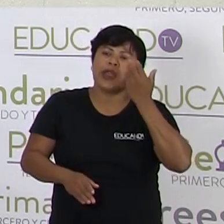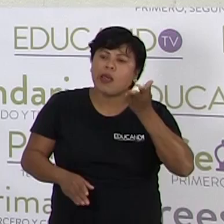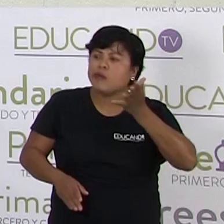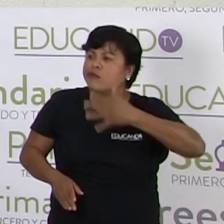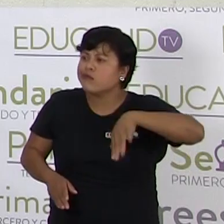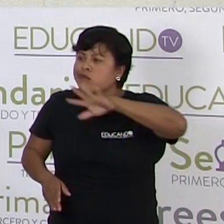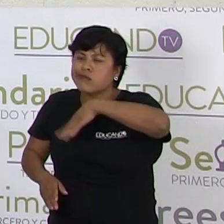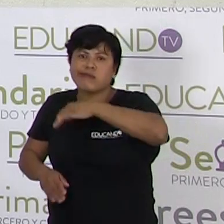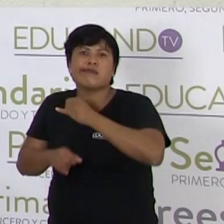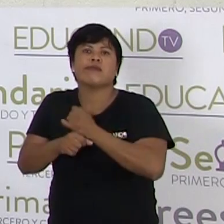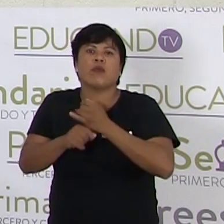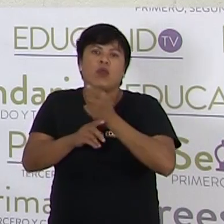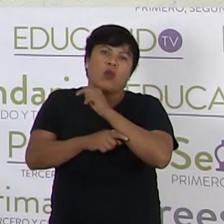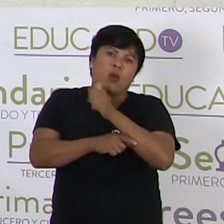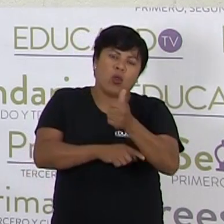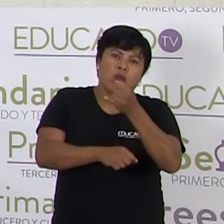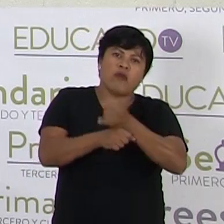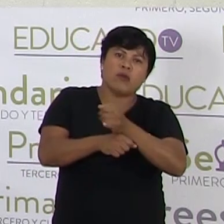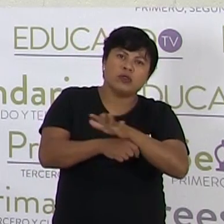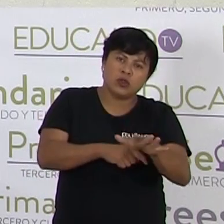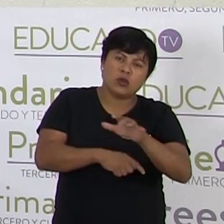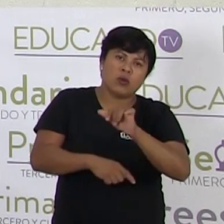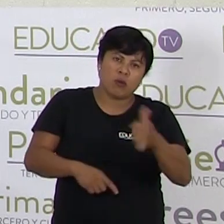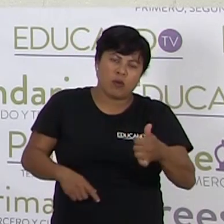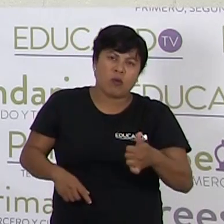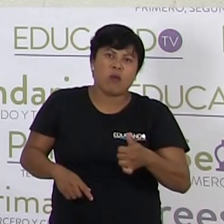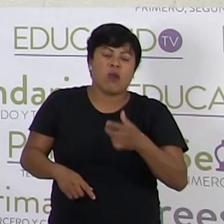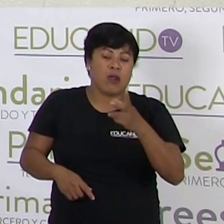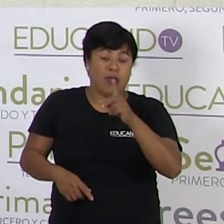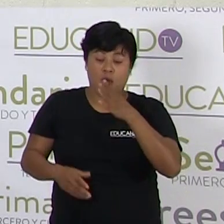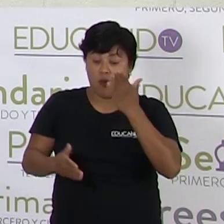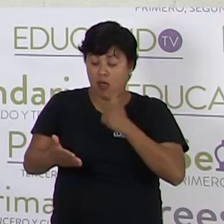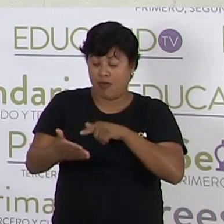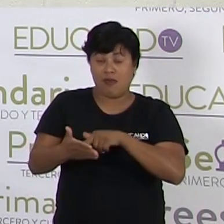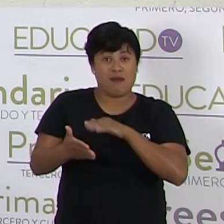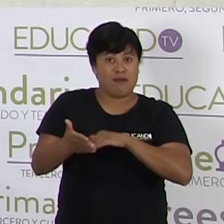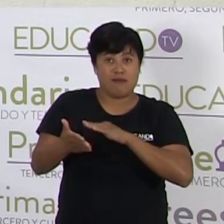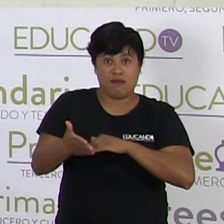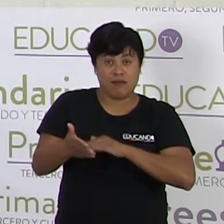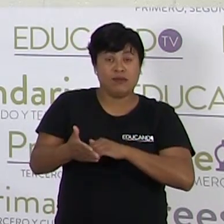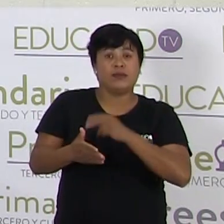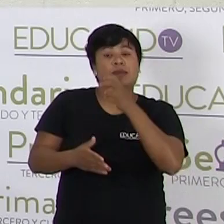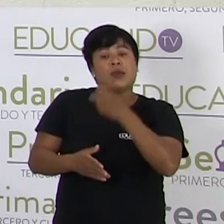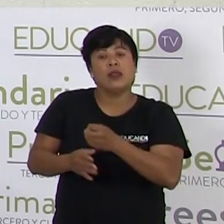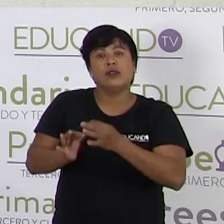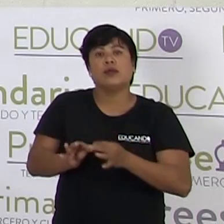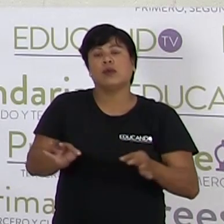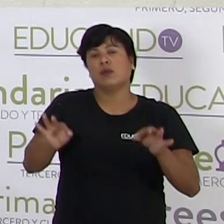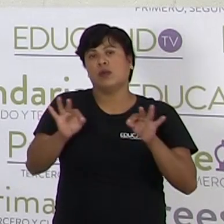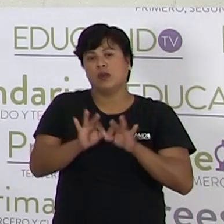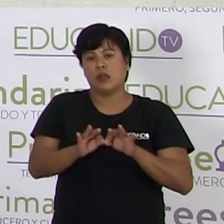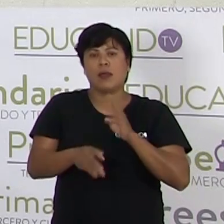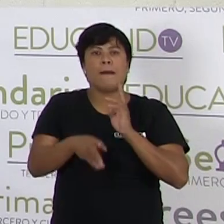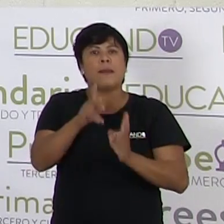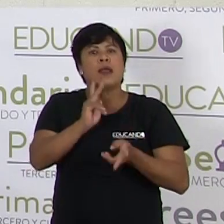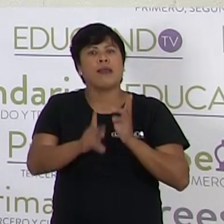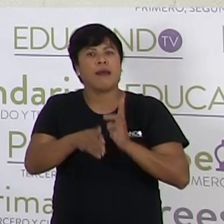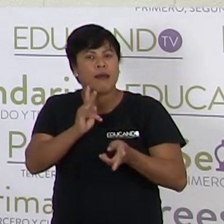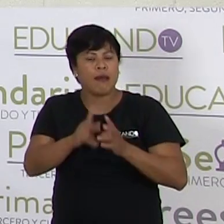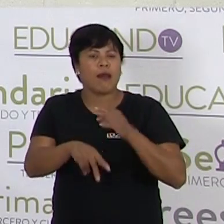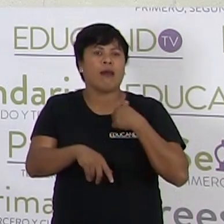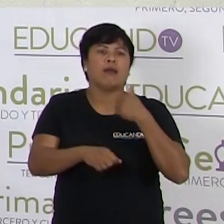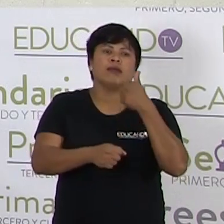saber otra información, otros datos que no aparecen en documentos, es muy importante platicar con